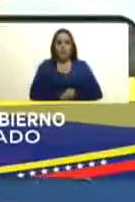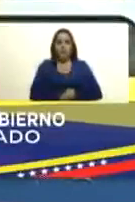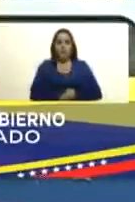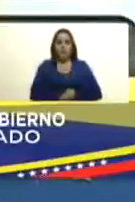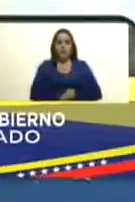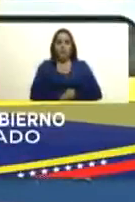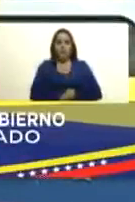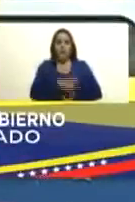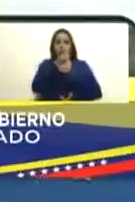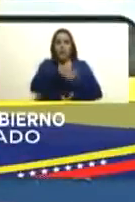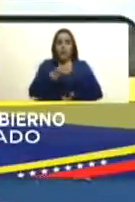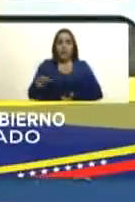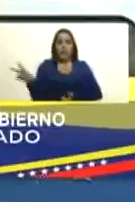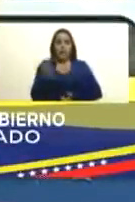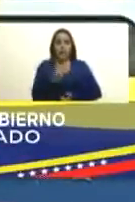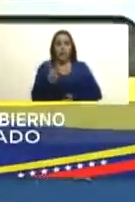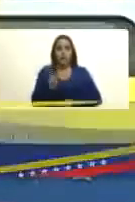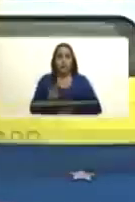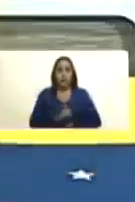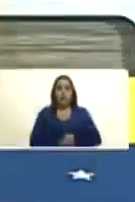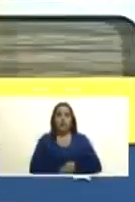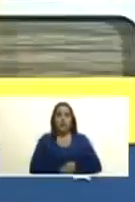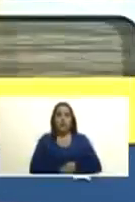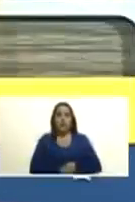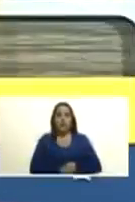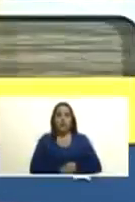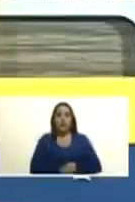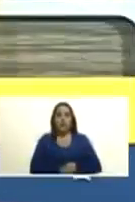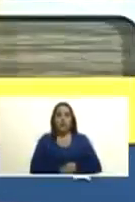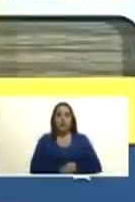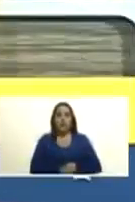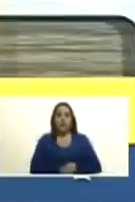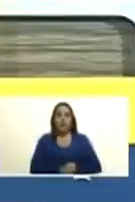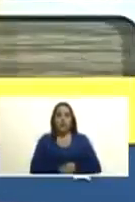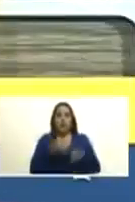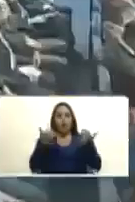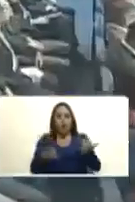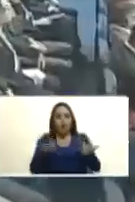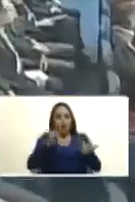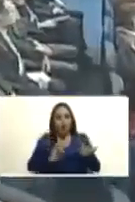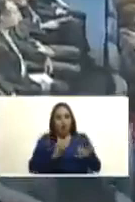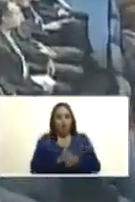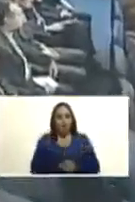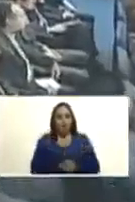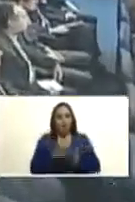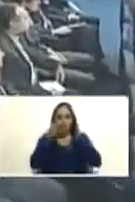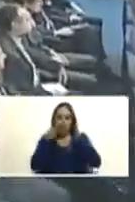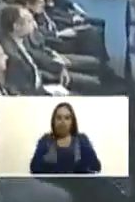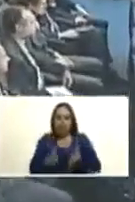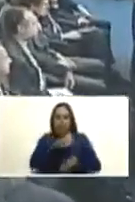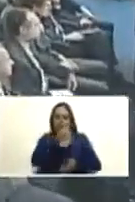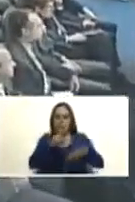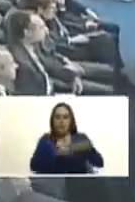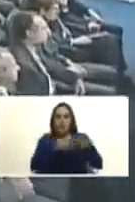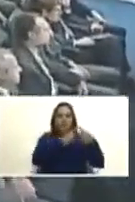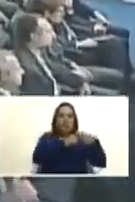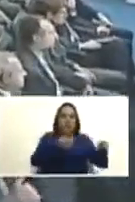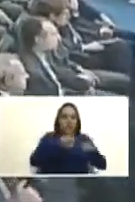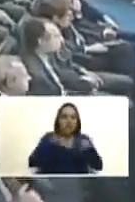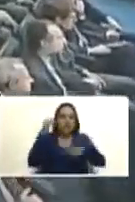venezolanos y venezolanas que estamos en posiciones totalmente diferentes